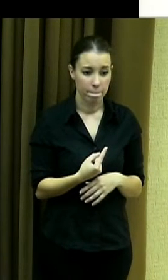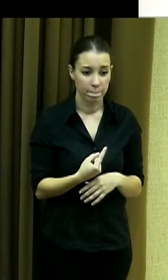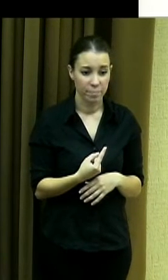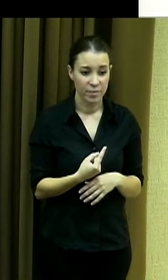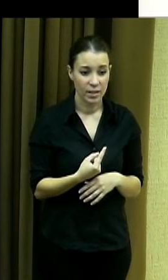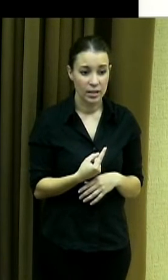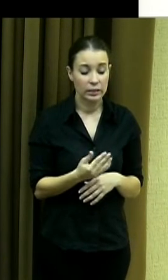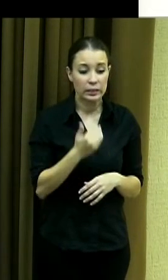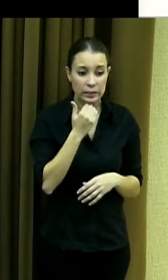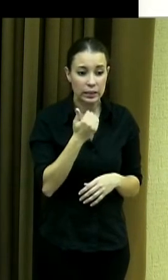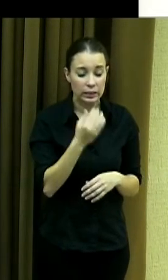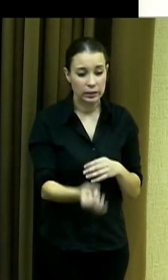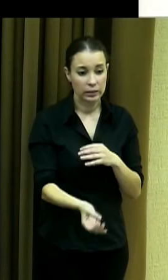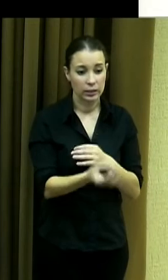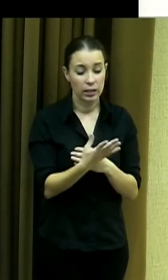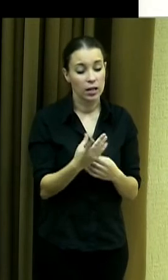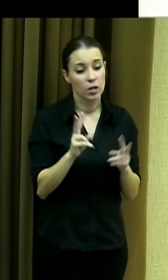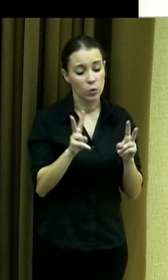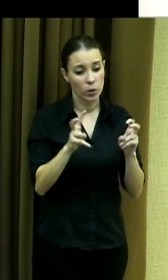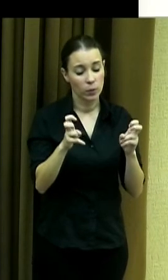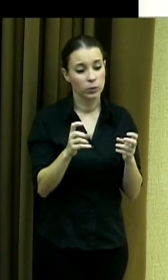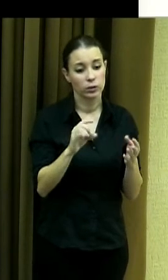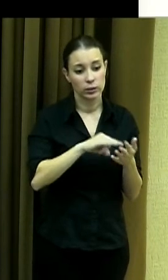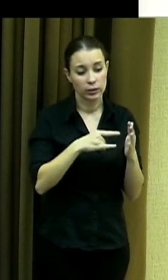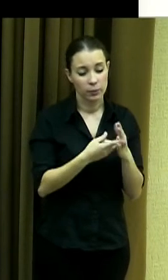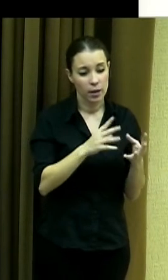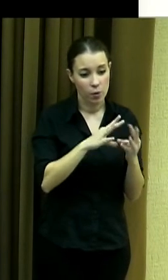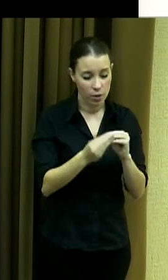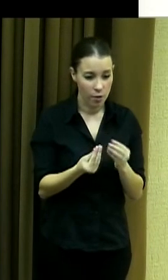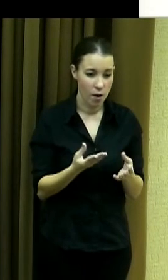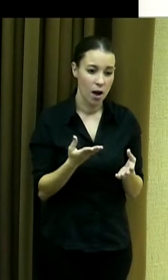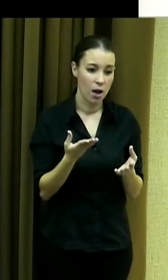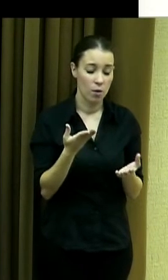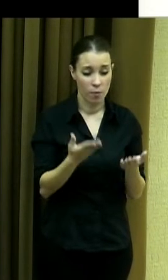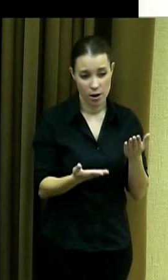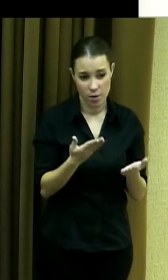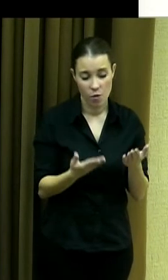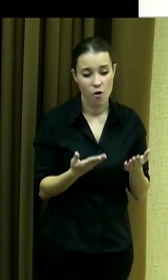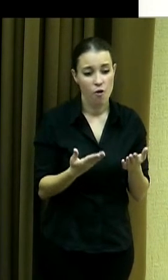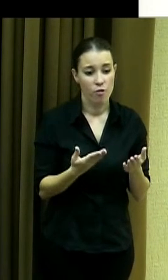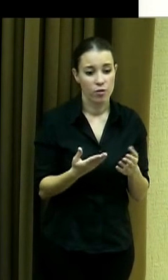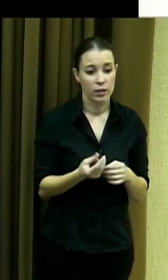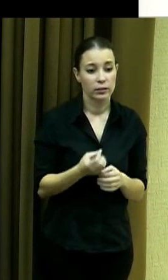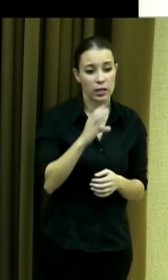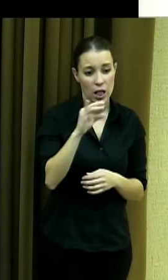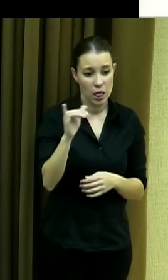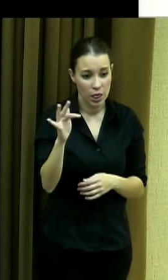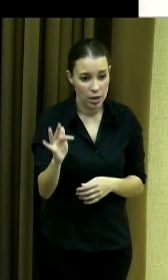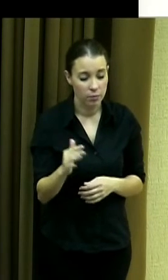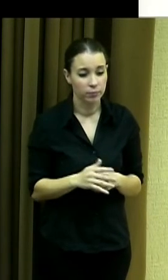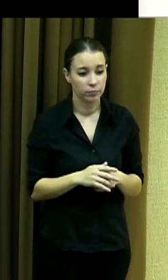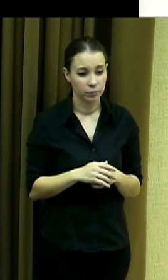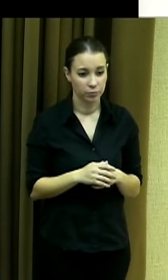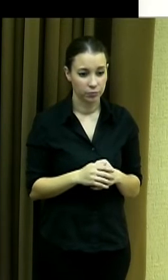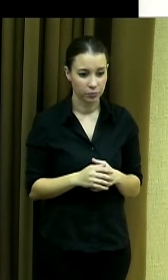próximos a salir el nuevo sistema de adecuación de los baremos a las clasificaciones internales, a la CIE-10, a la CID y a las tablas AMA.